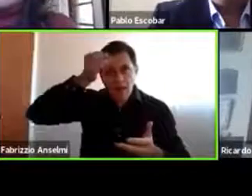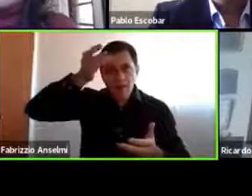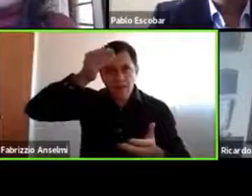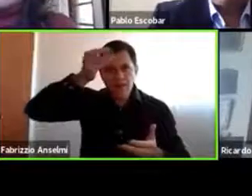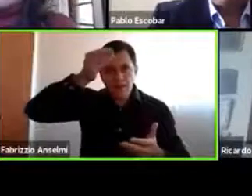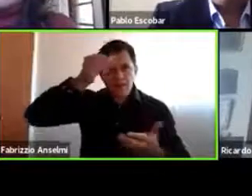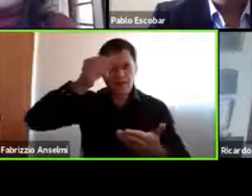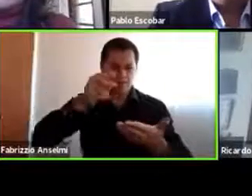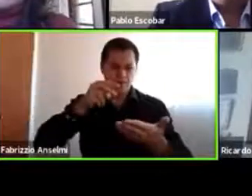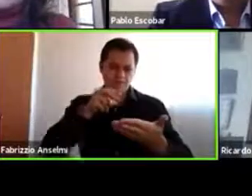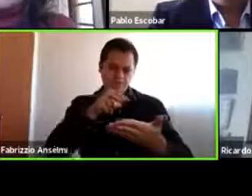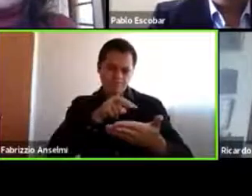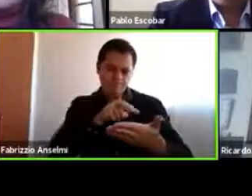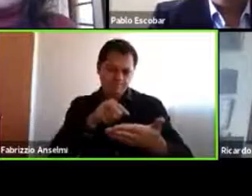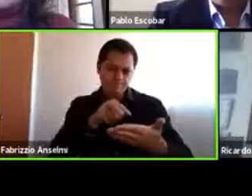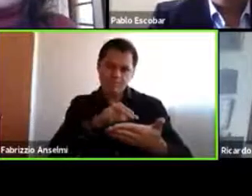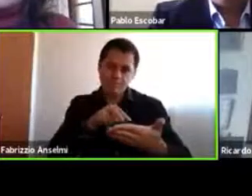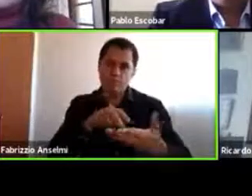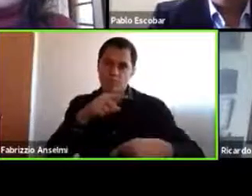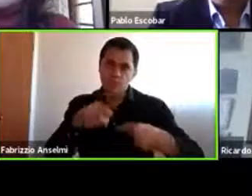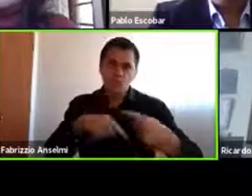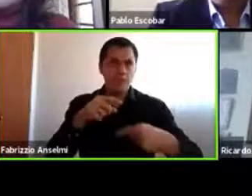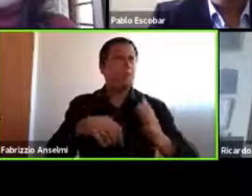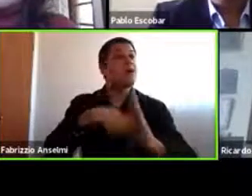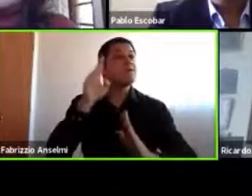particularmente la conciencia fonológica.